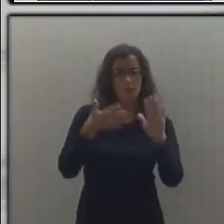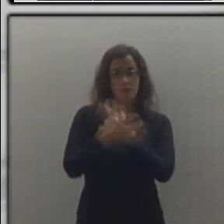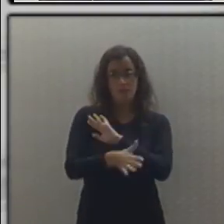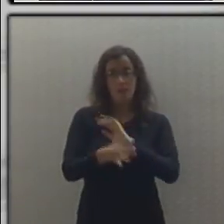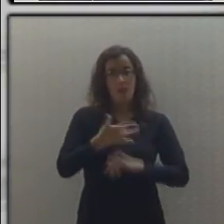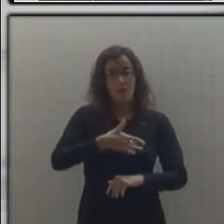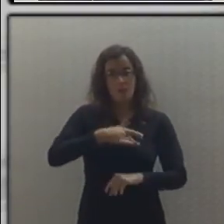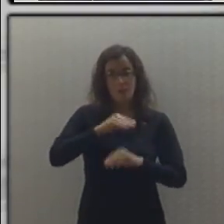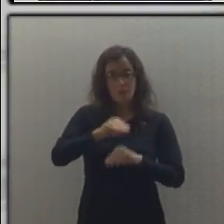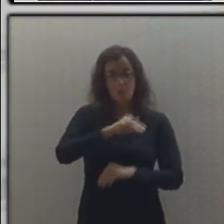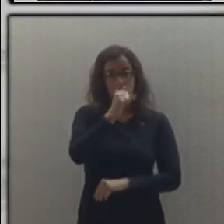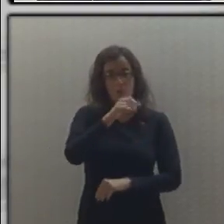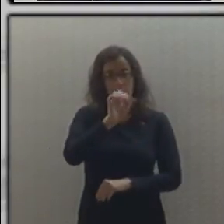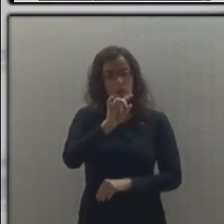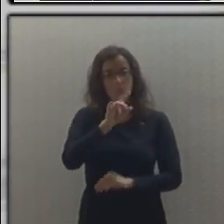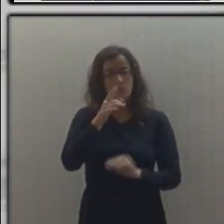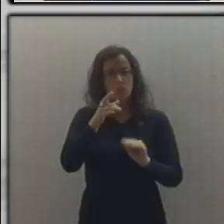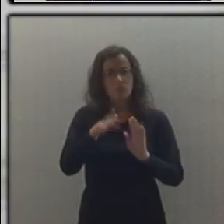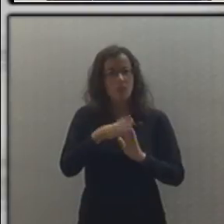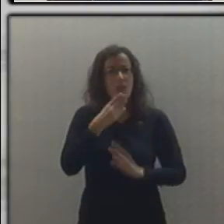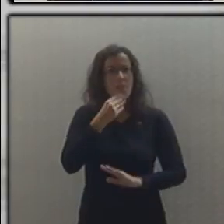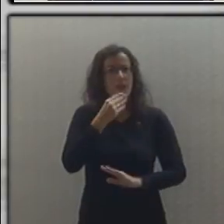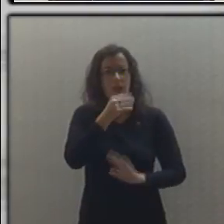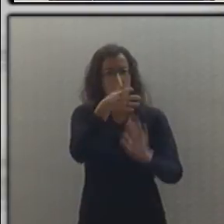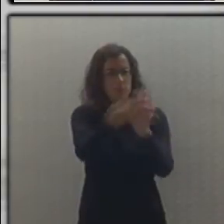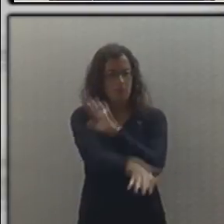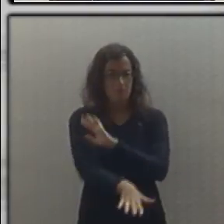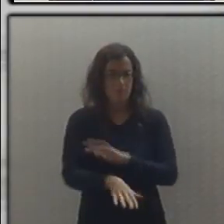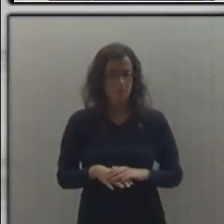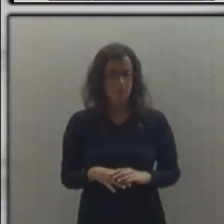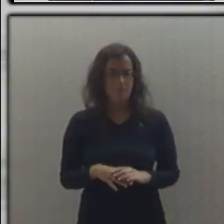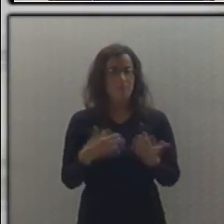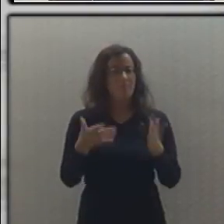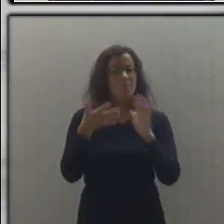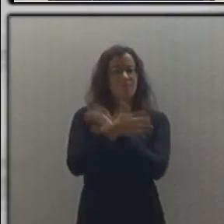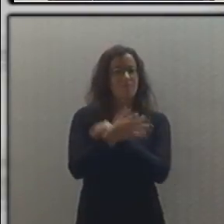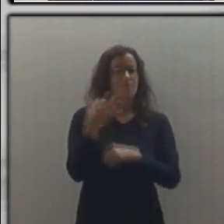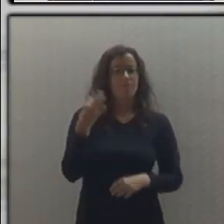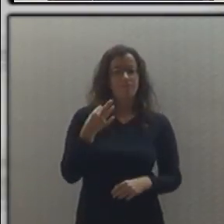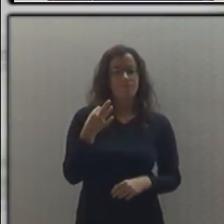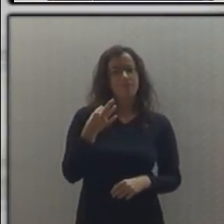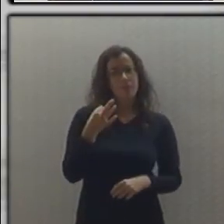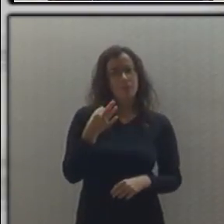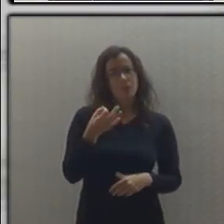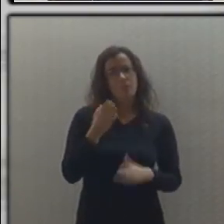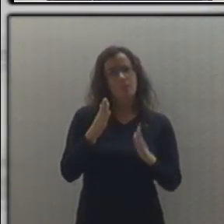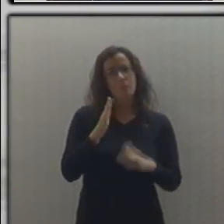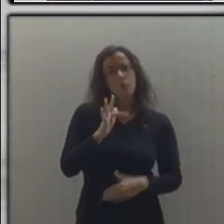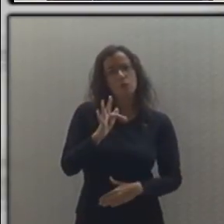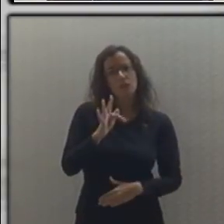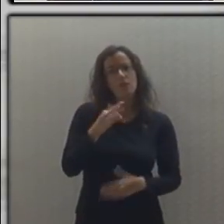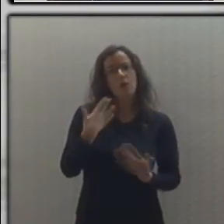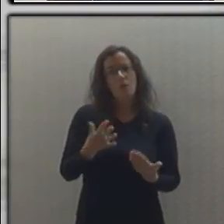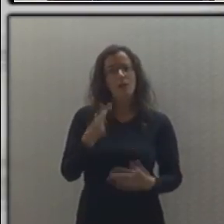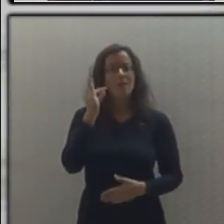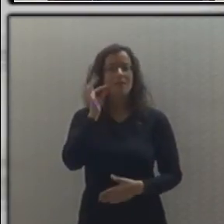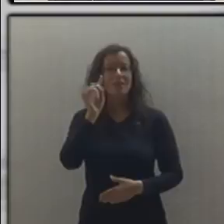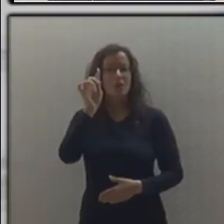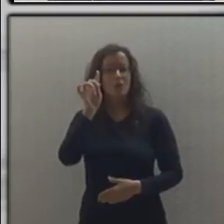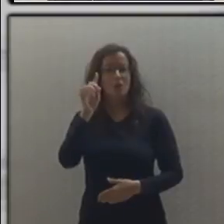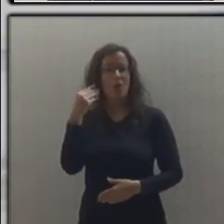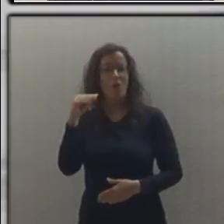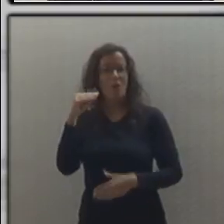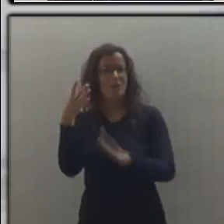envejeciendo infinitamente, ¿no? Eso genera, digamos, la parte positiva es la diosa, que siempre es joven, la